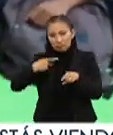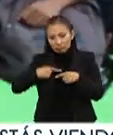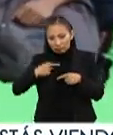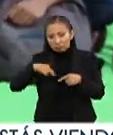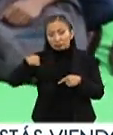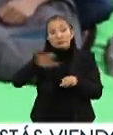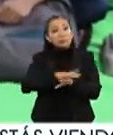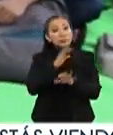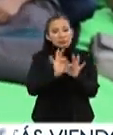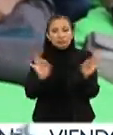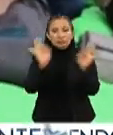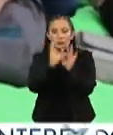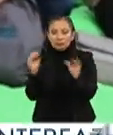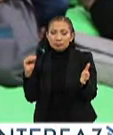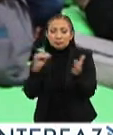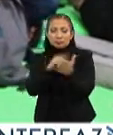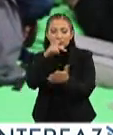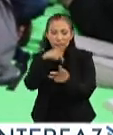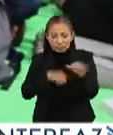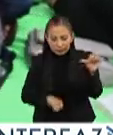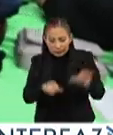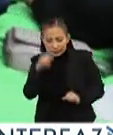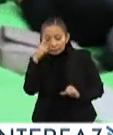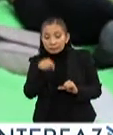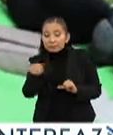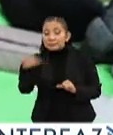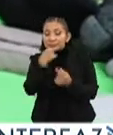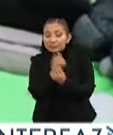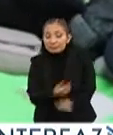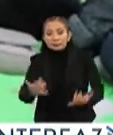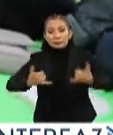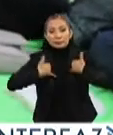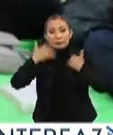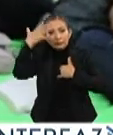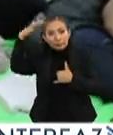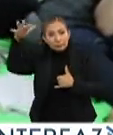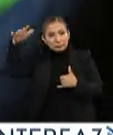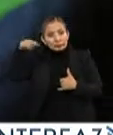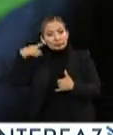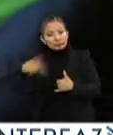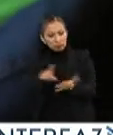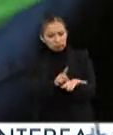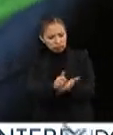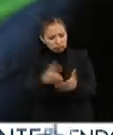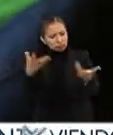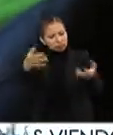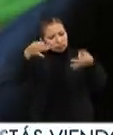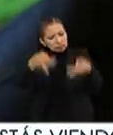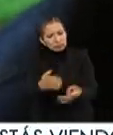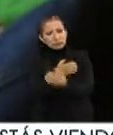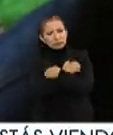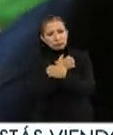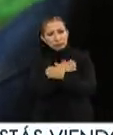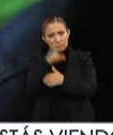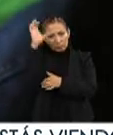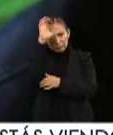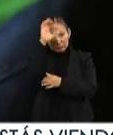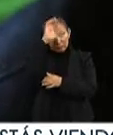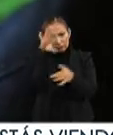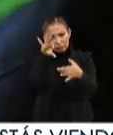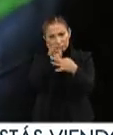debido a que es prioritario implementar acciones que garanticen a niños, jóvenes y adultos su derecho efectivo a la educación y la